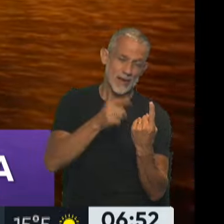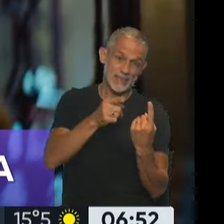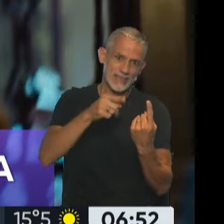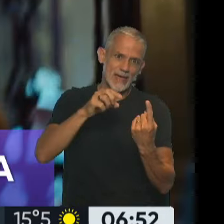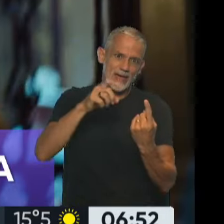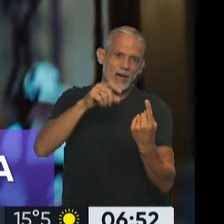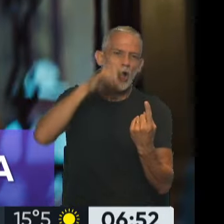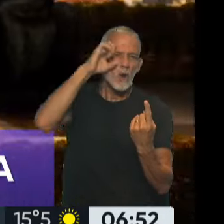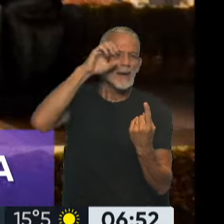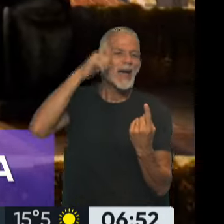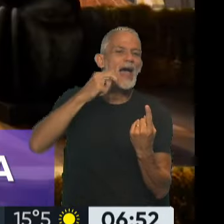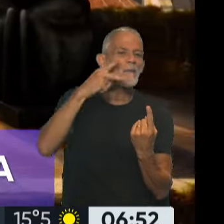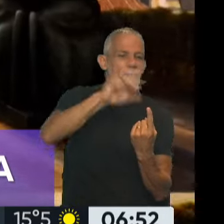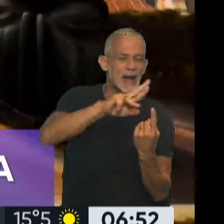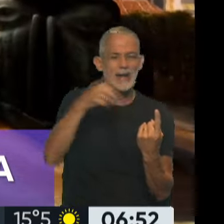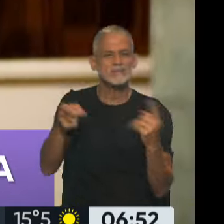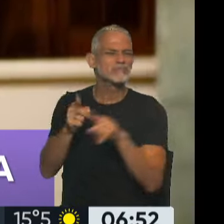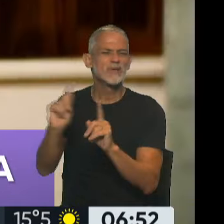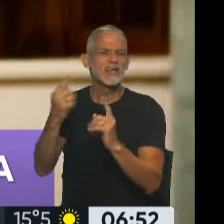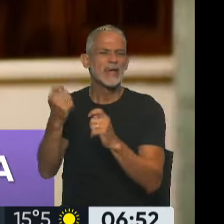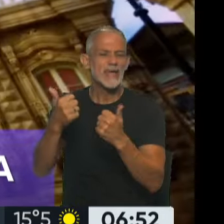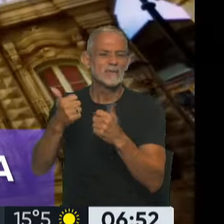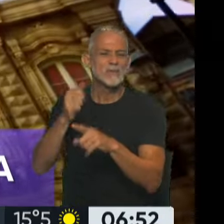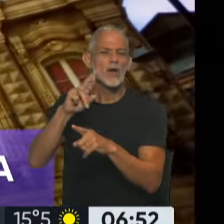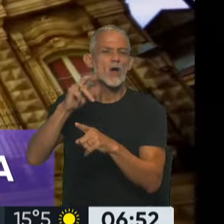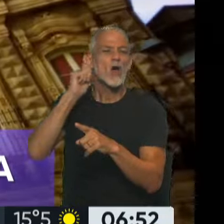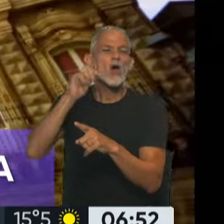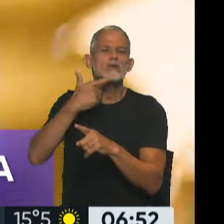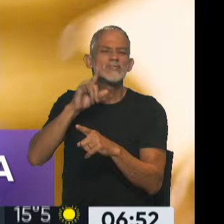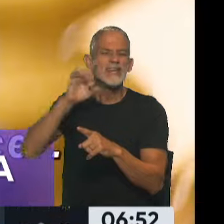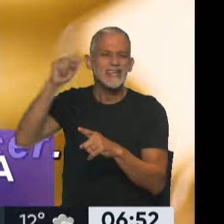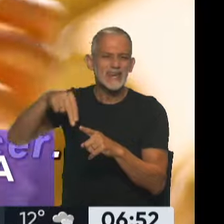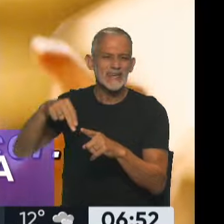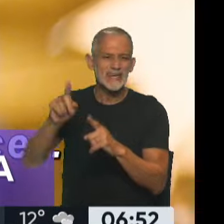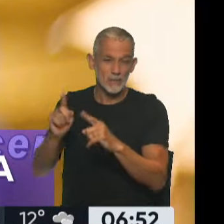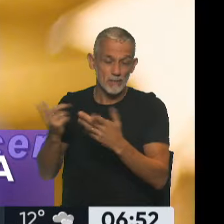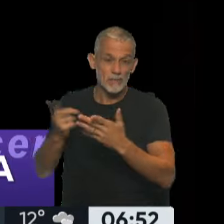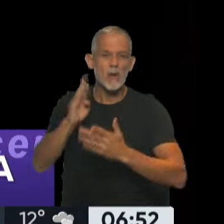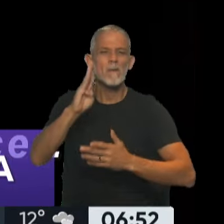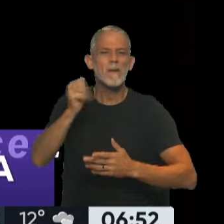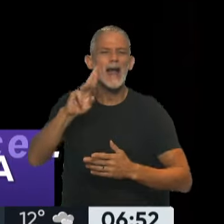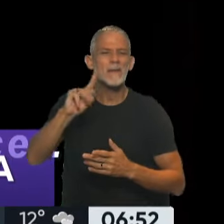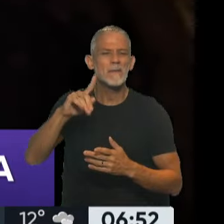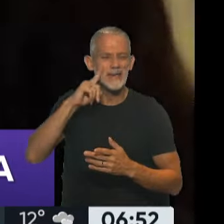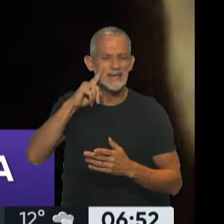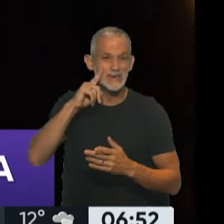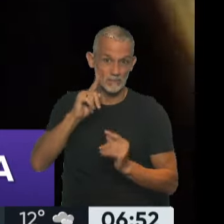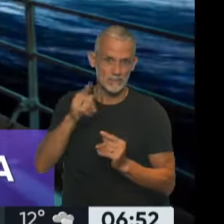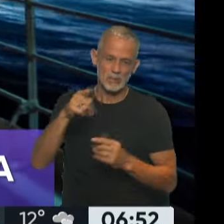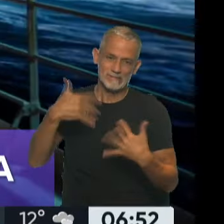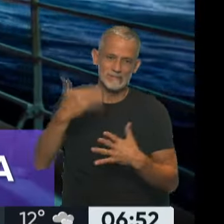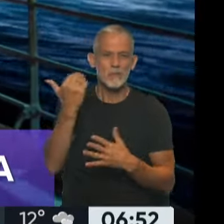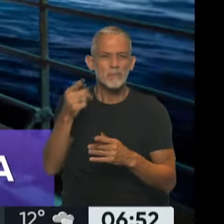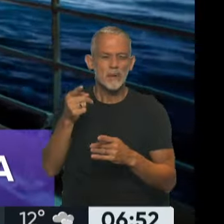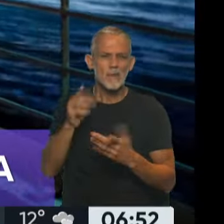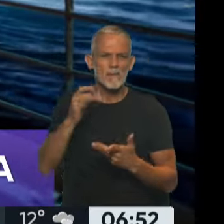a Robert Oppenheimer, con Ryan Gosling por Barbie. Y si hablamos de Barbie, qué gran pregunta, ¿no?